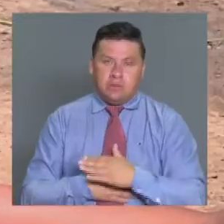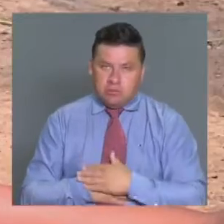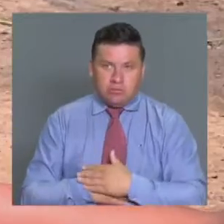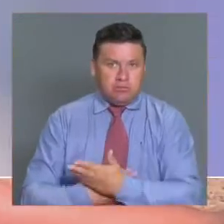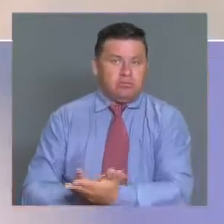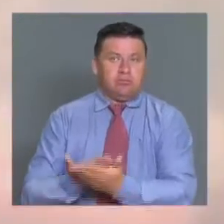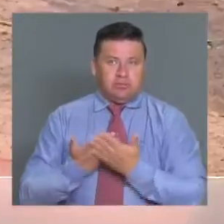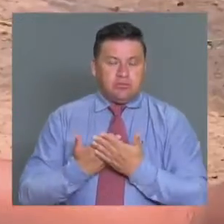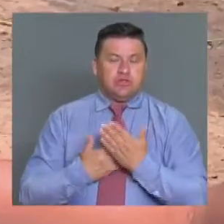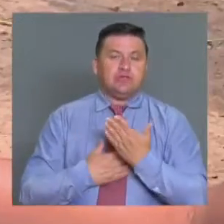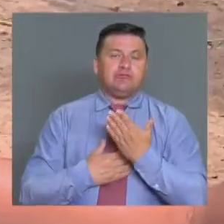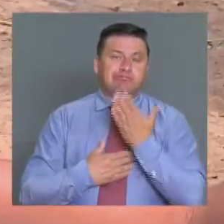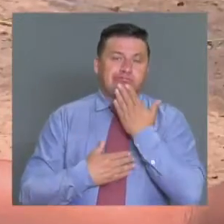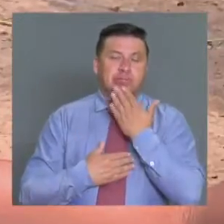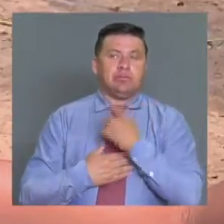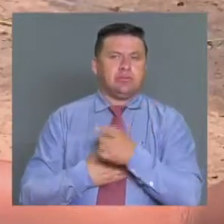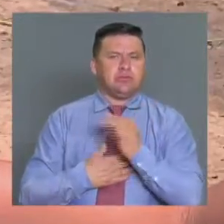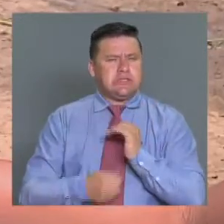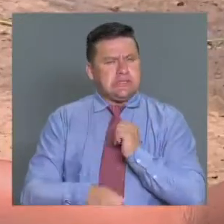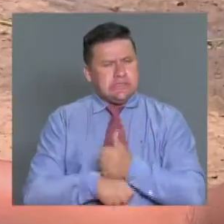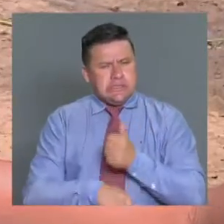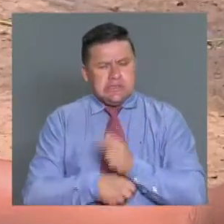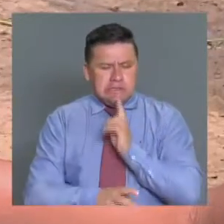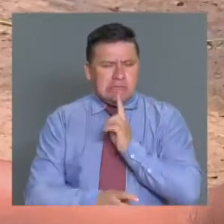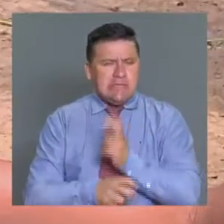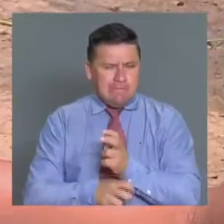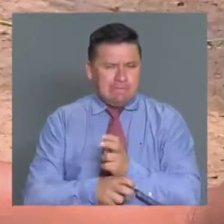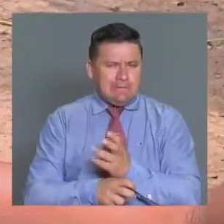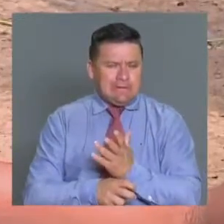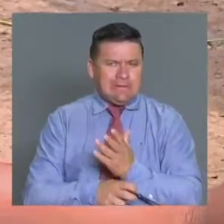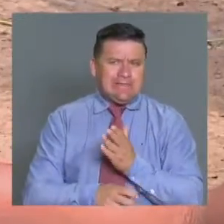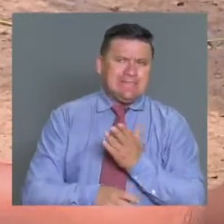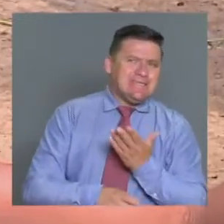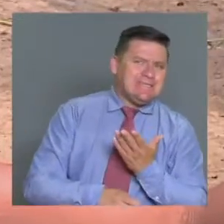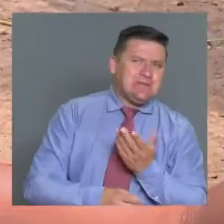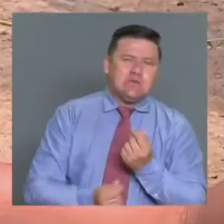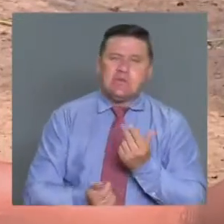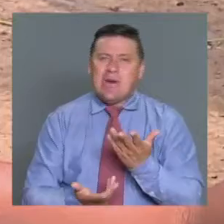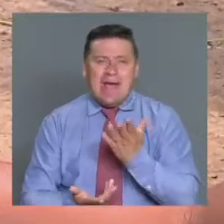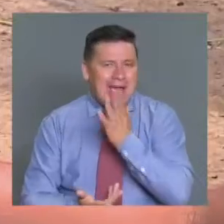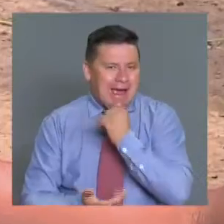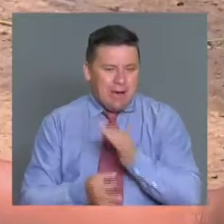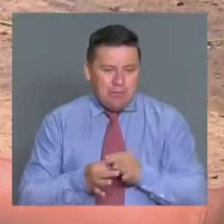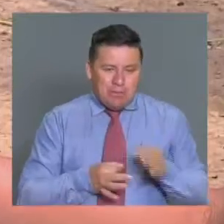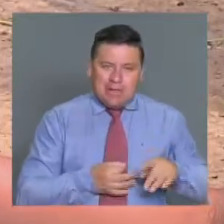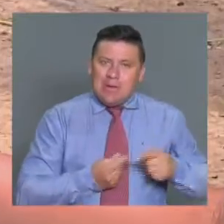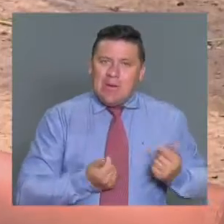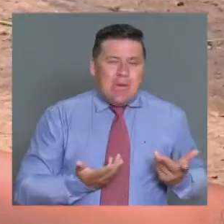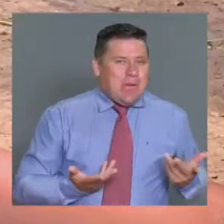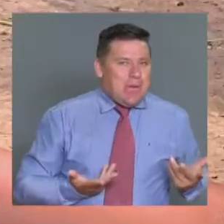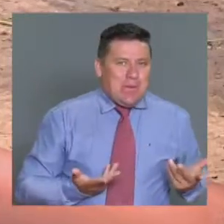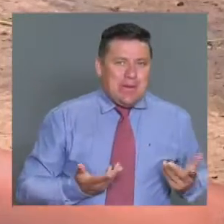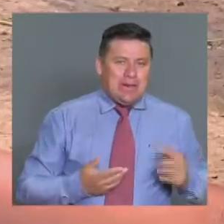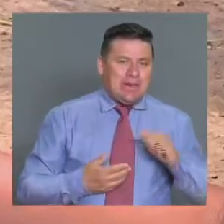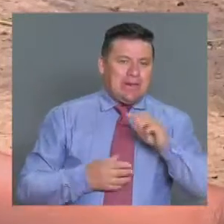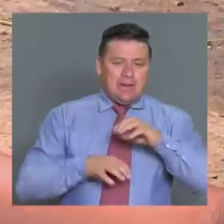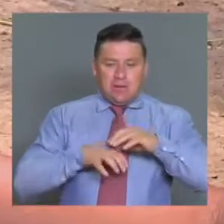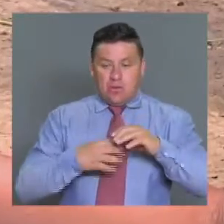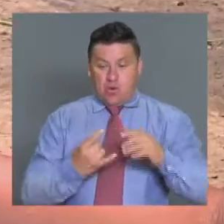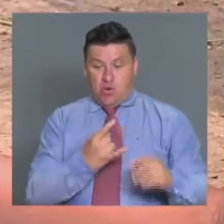nos ha aportado mucho ha sido una tarea muy difícil por el tema de recursos del mismo la primavera contar con las etap